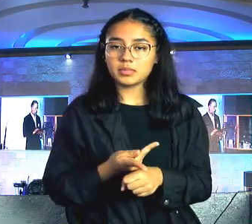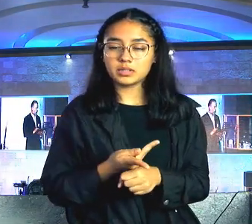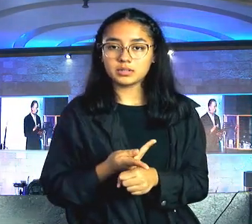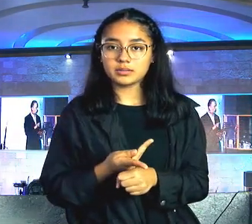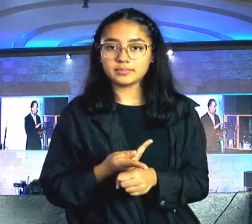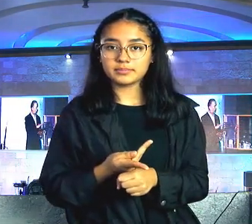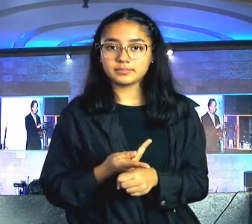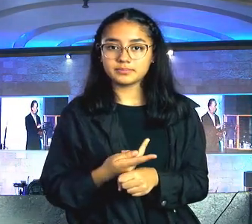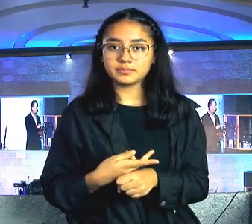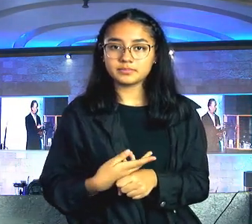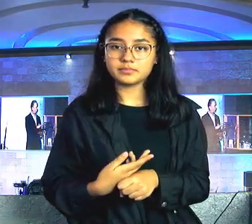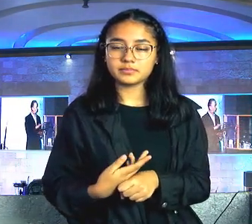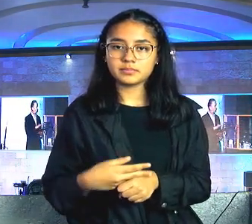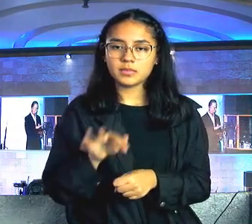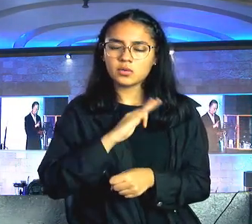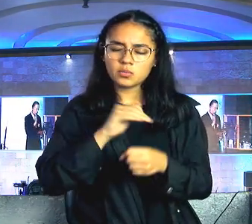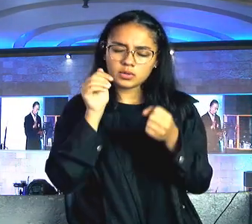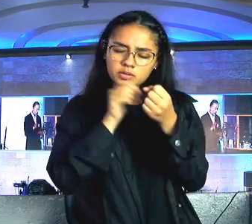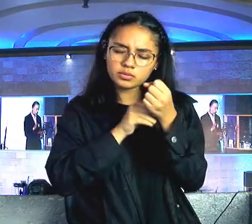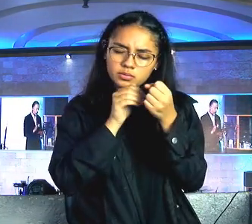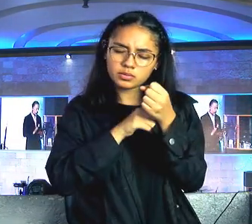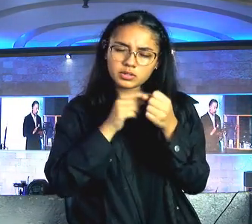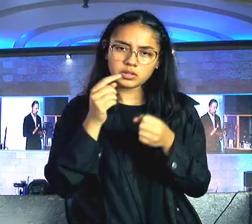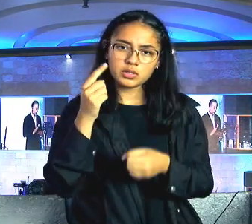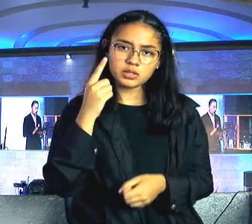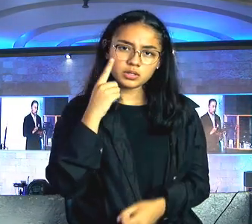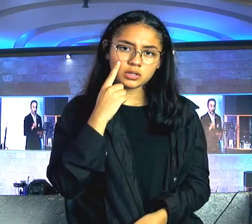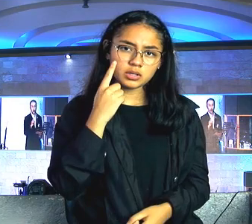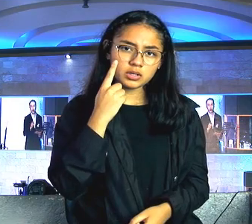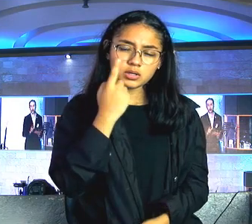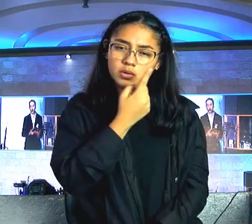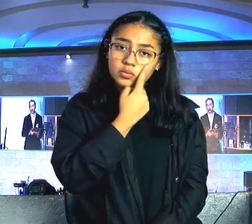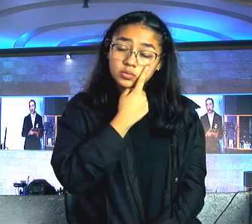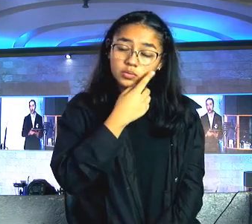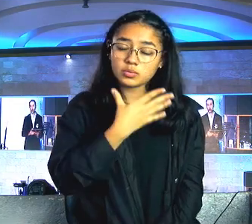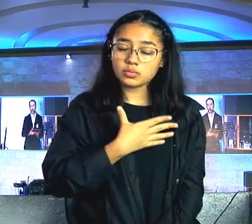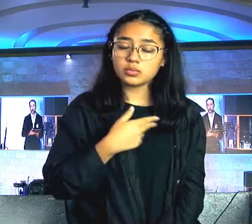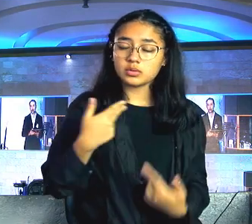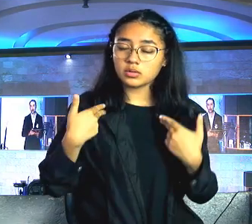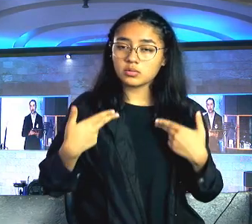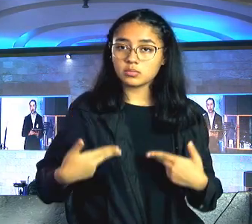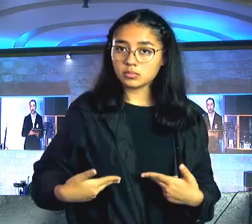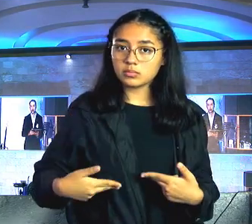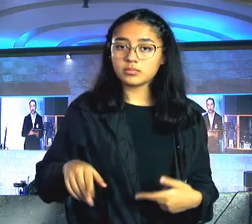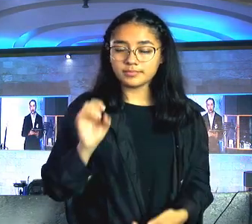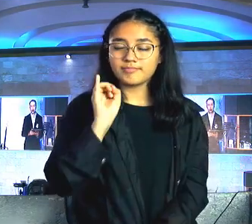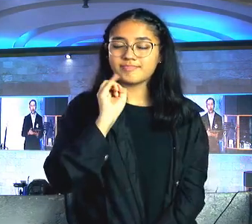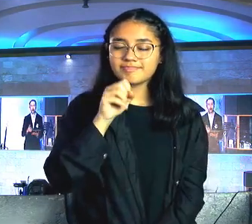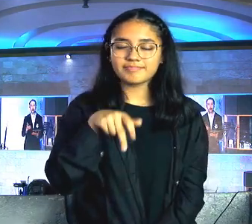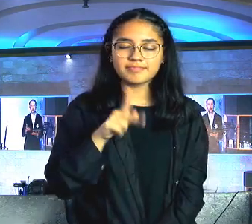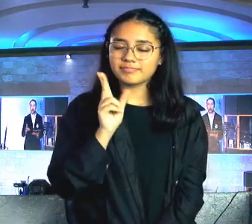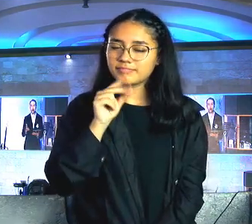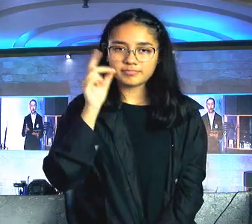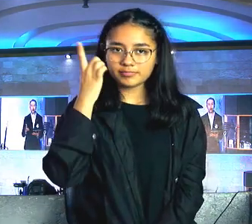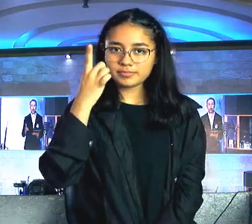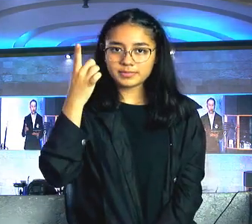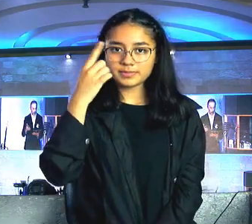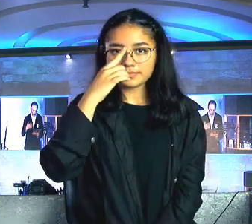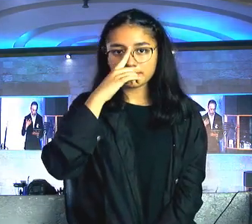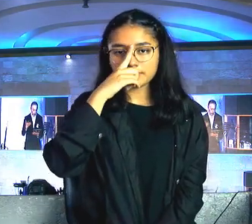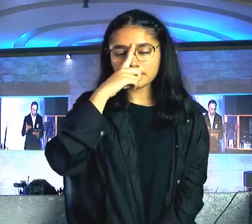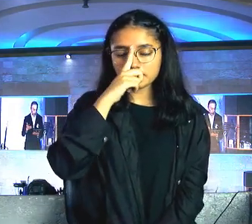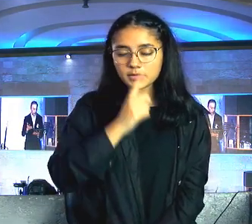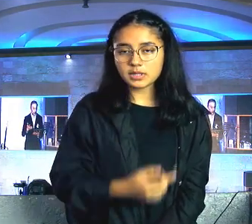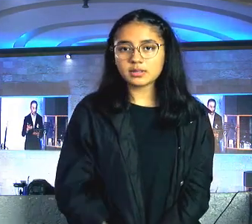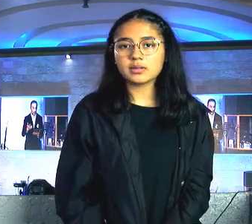¿Puede esconder las cosas a los ojos de los hombres? Sí, pero no a los ojos de Dios. ¿Puede hacer fraudes engañando a todos?